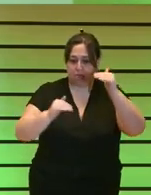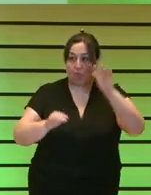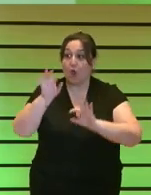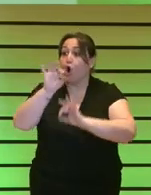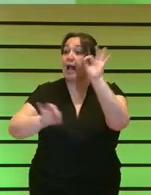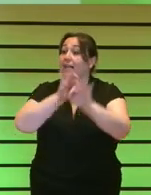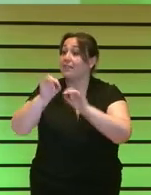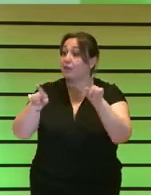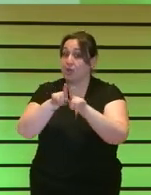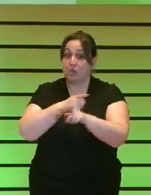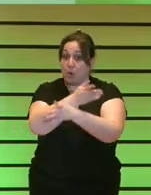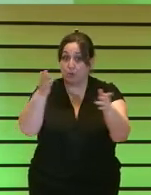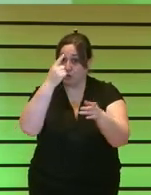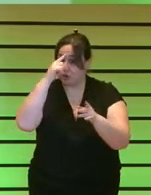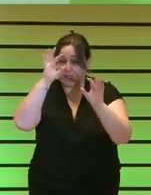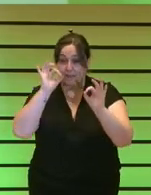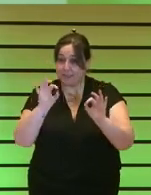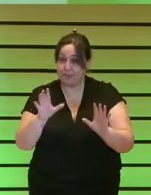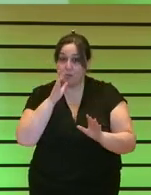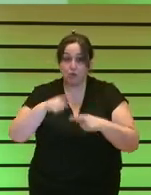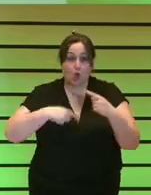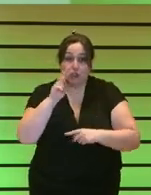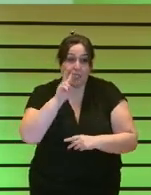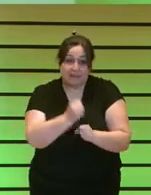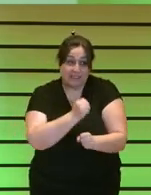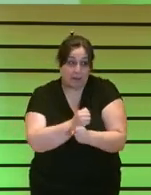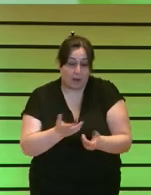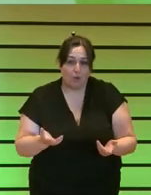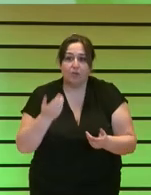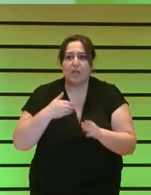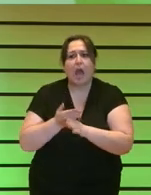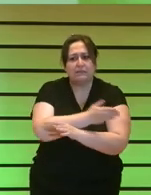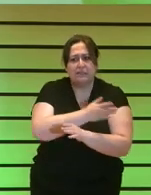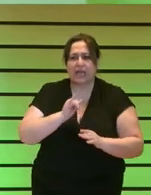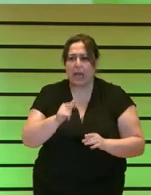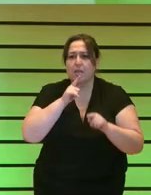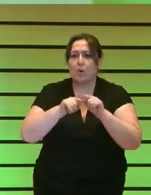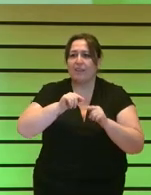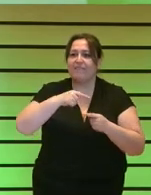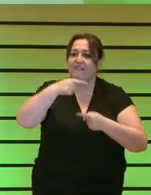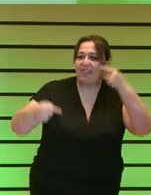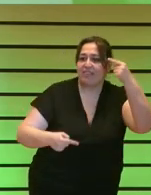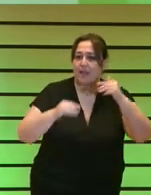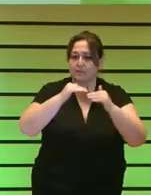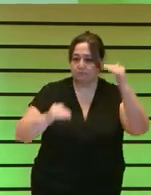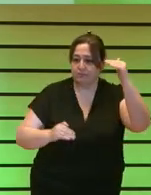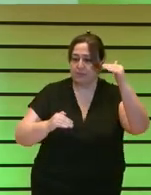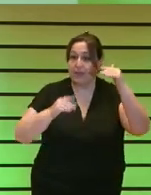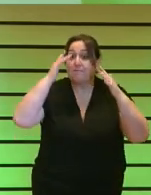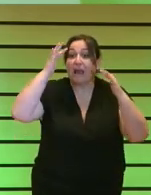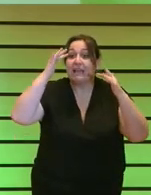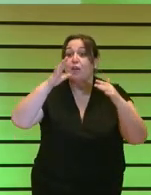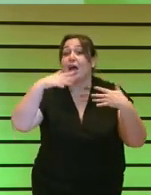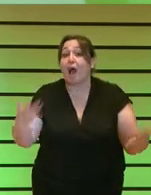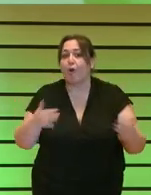trabajamos en esto porque las veis todos los días no en vuestro trabajo pues ya teníamos una serie de brechas importantes imaginaros las que se están